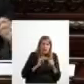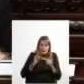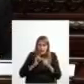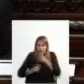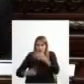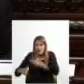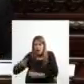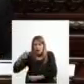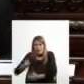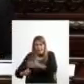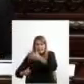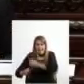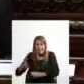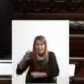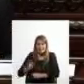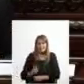vaca.